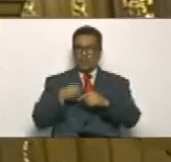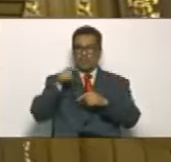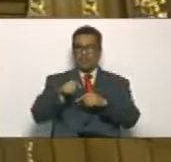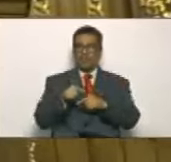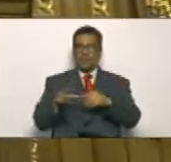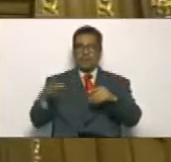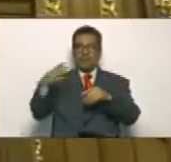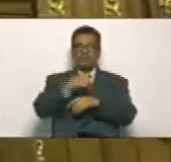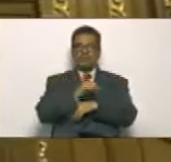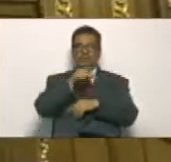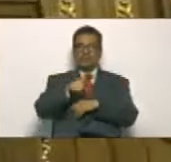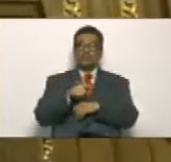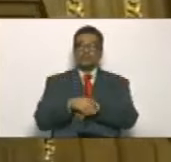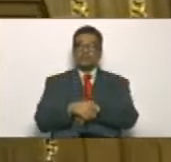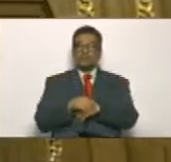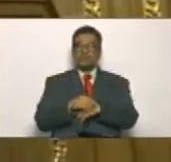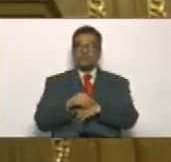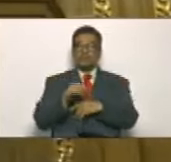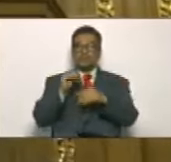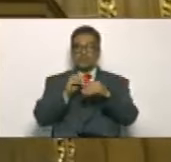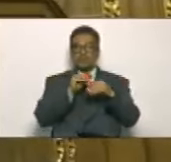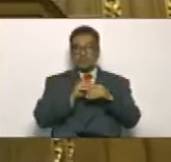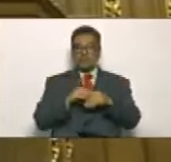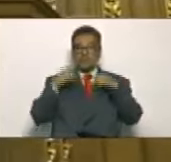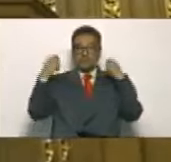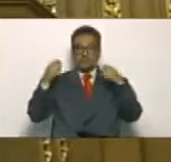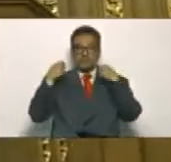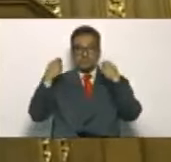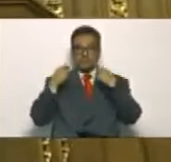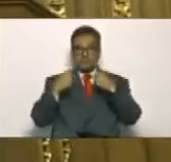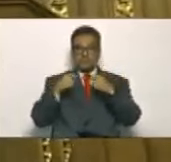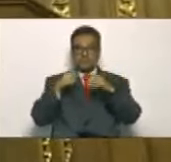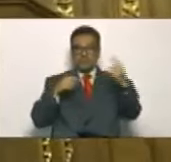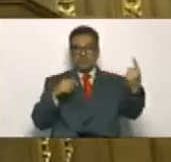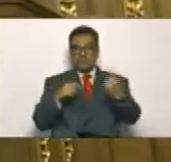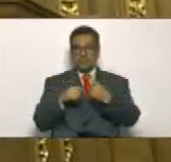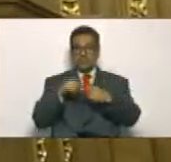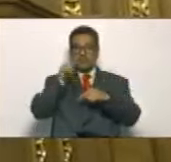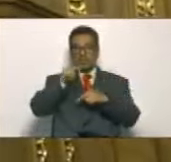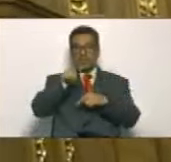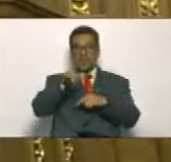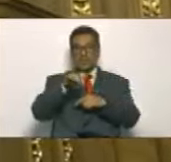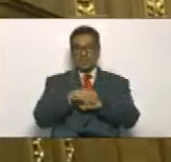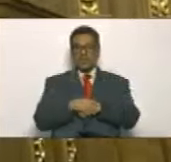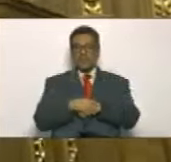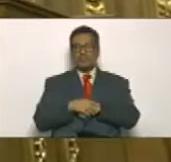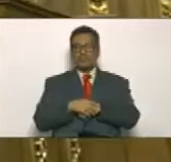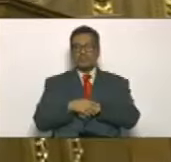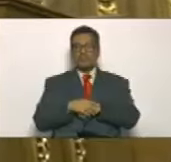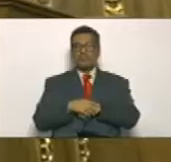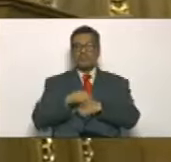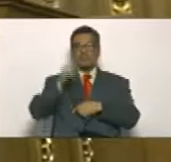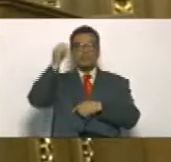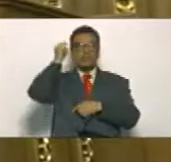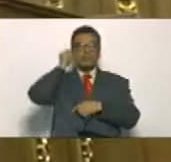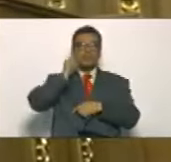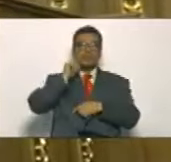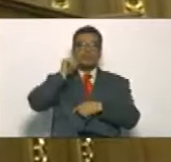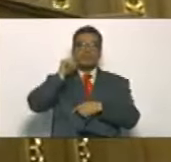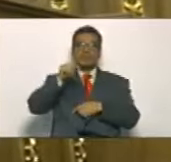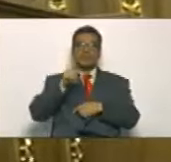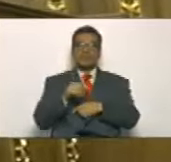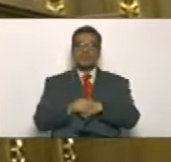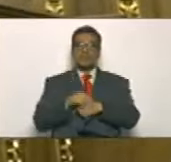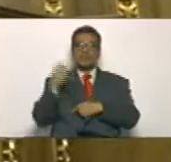y conquistar lo que es llamado la campaña de Oriente. Asimismo, Sucre y